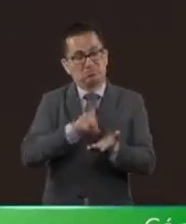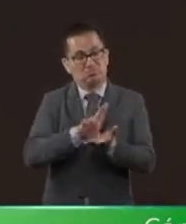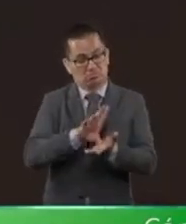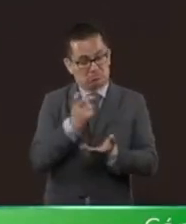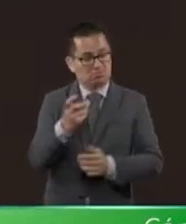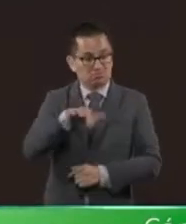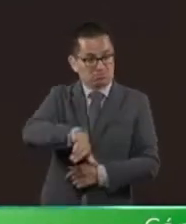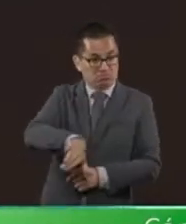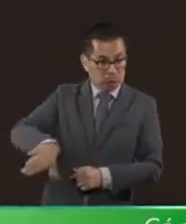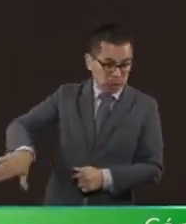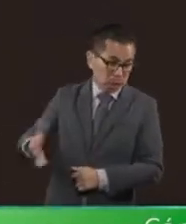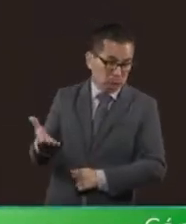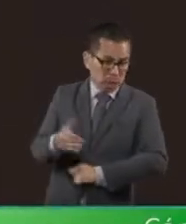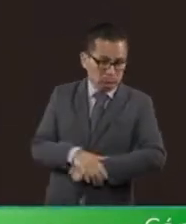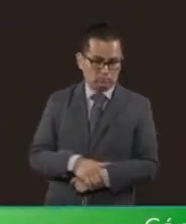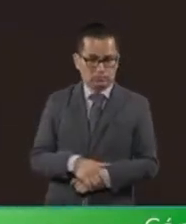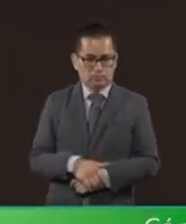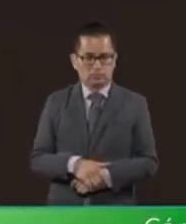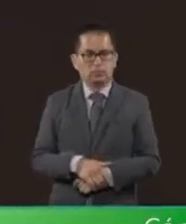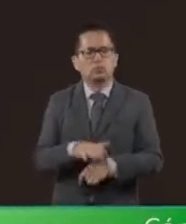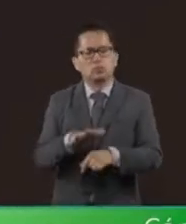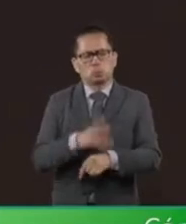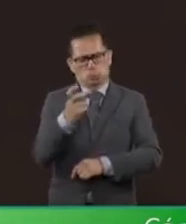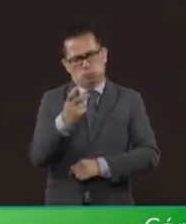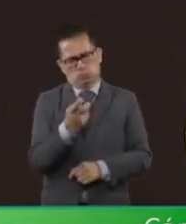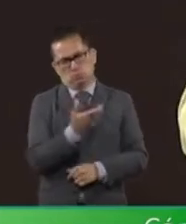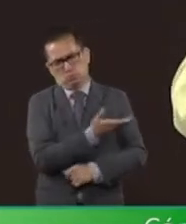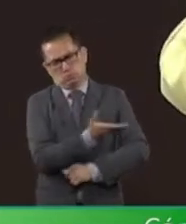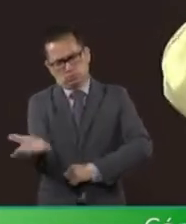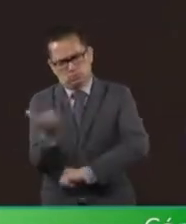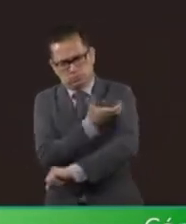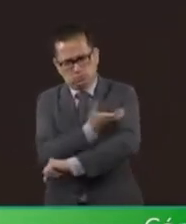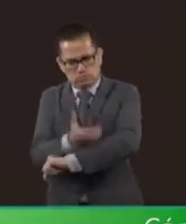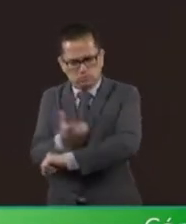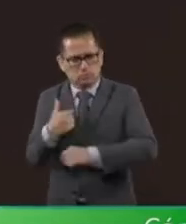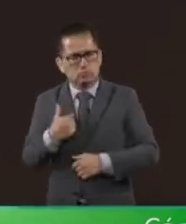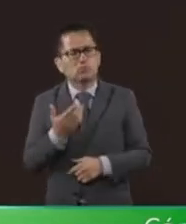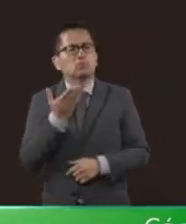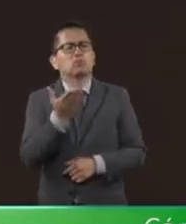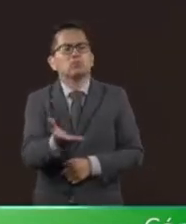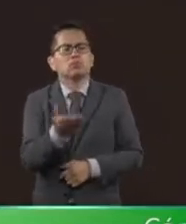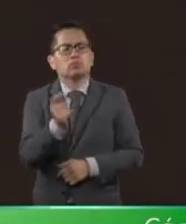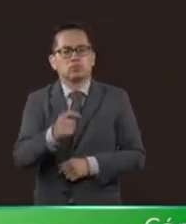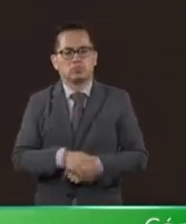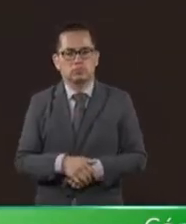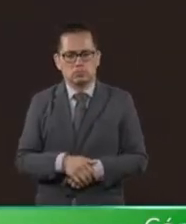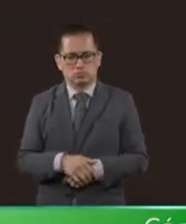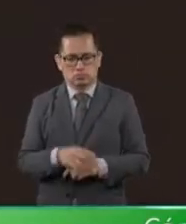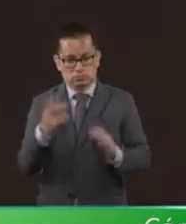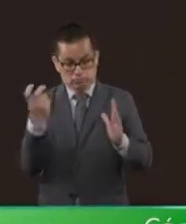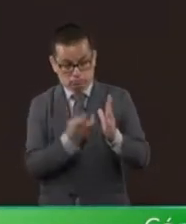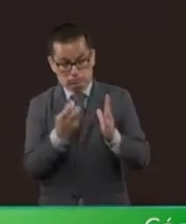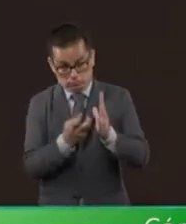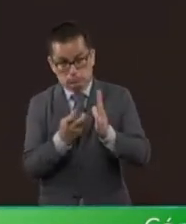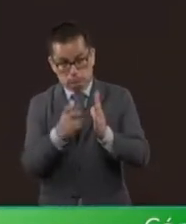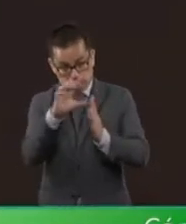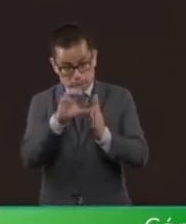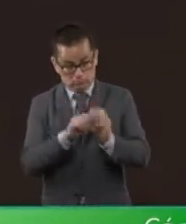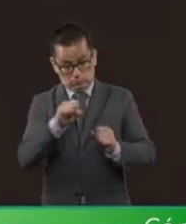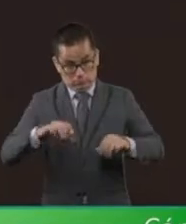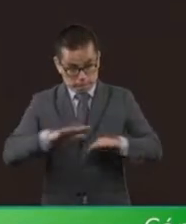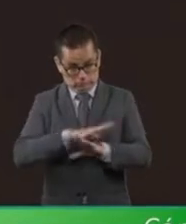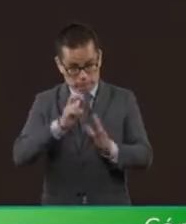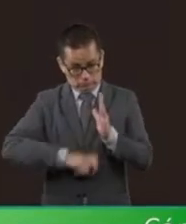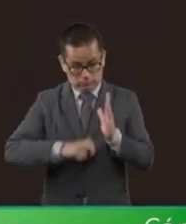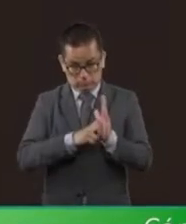eso, compañeras y compañeros, yo los invito a que después de que sea aprobada esta